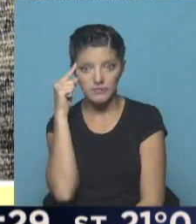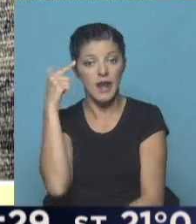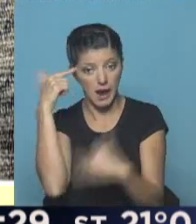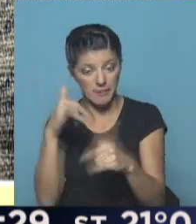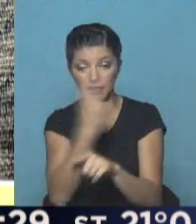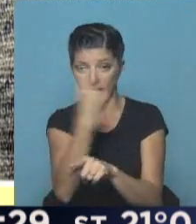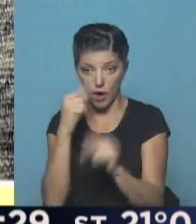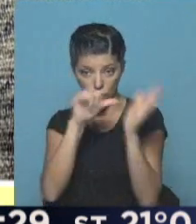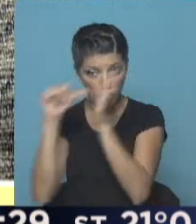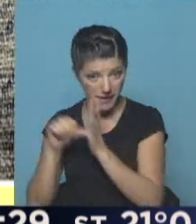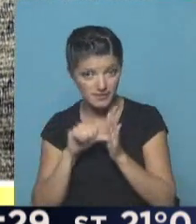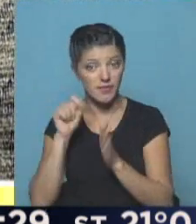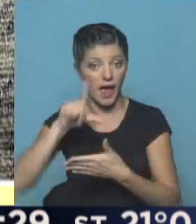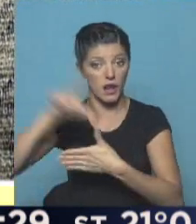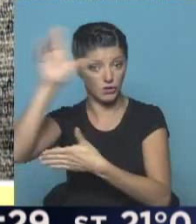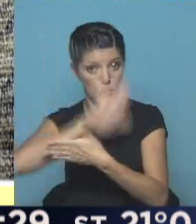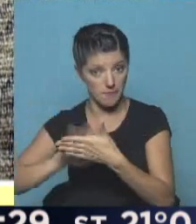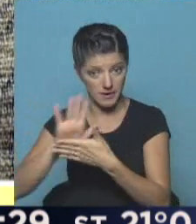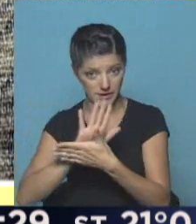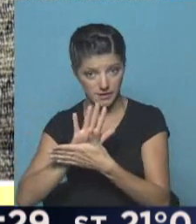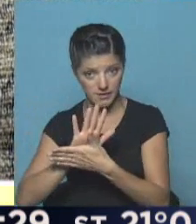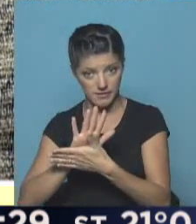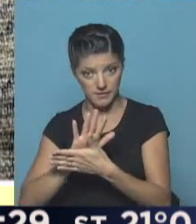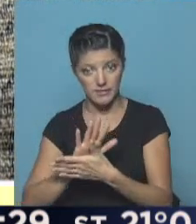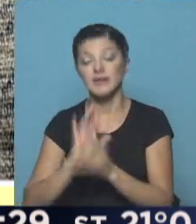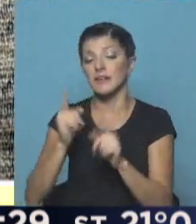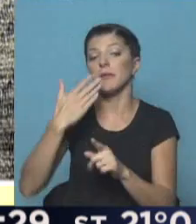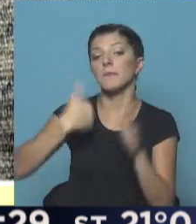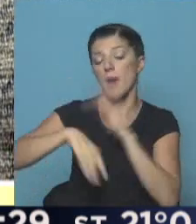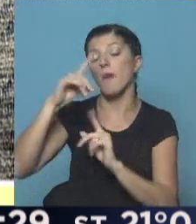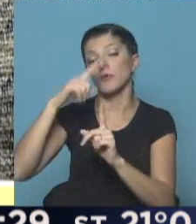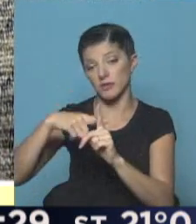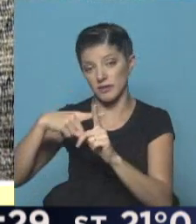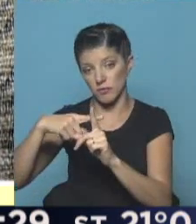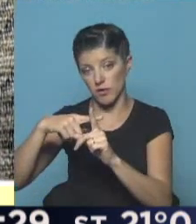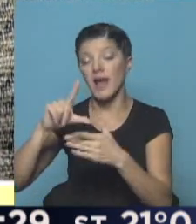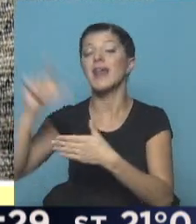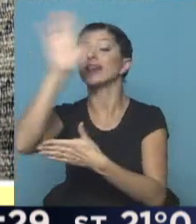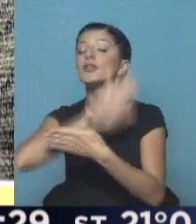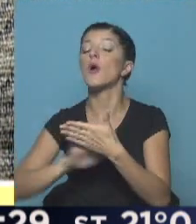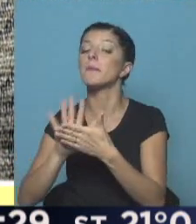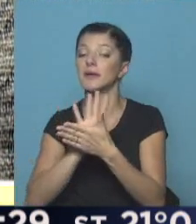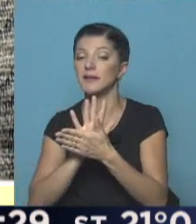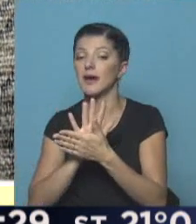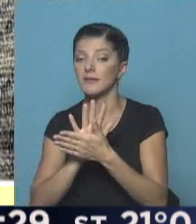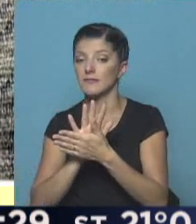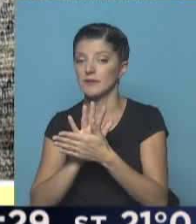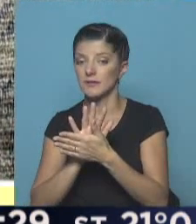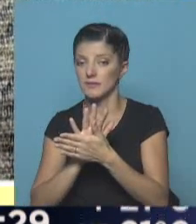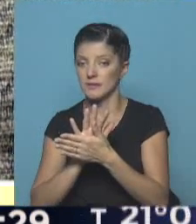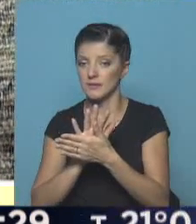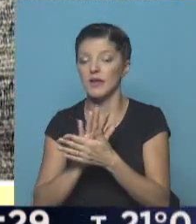cada país en la región. Y tal vez un poco más optimista, la región, hasta el día de hoy, la región casi existe